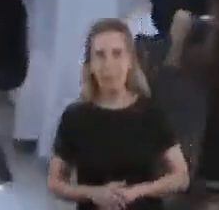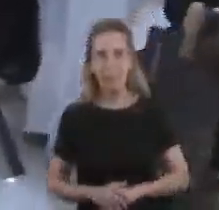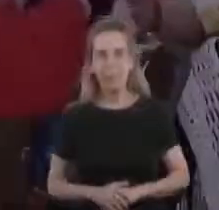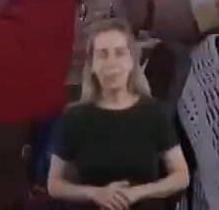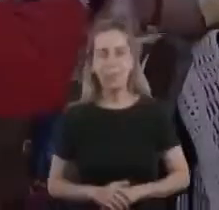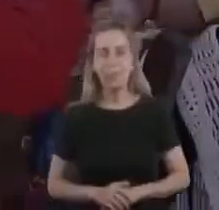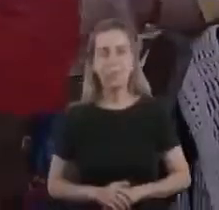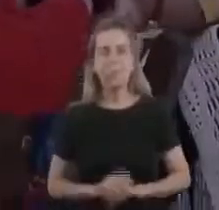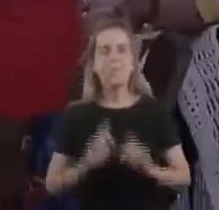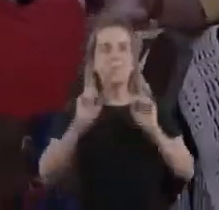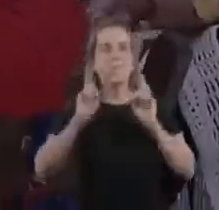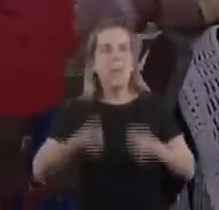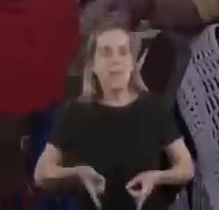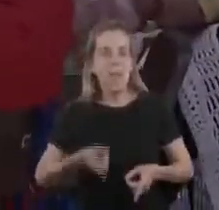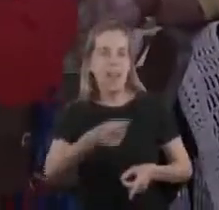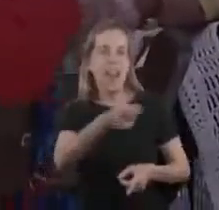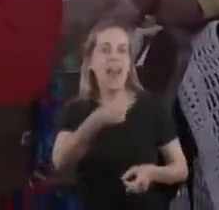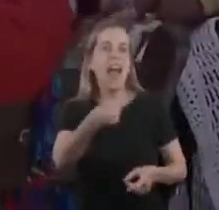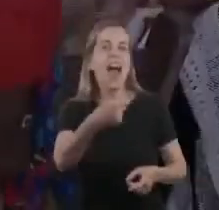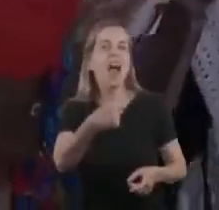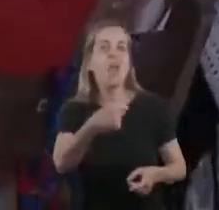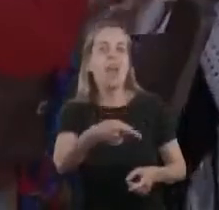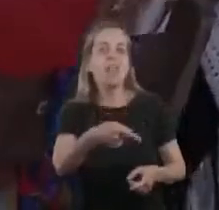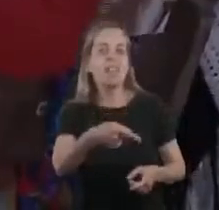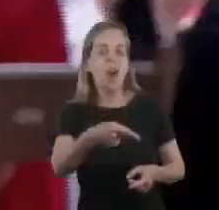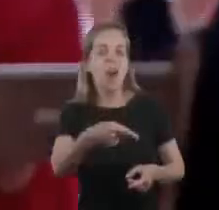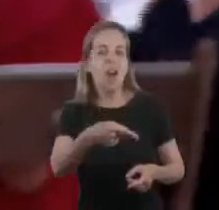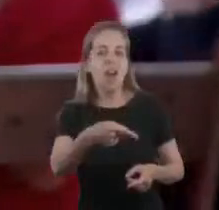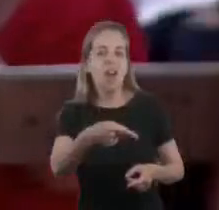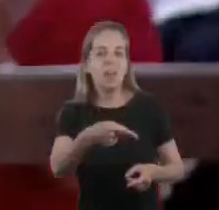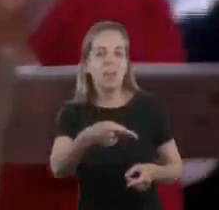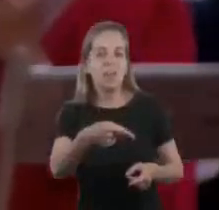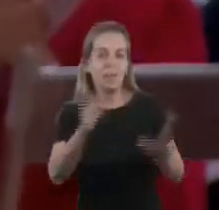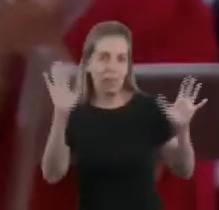Y a la jubilación,